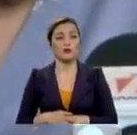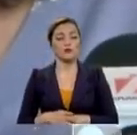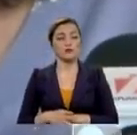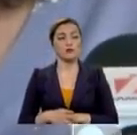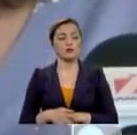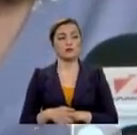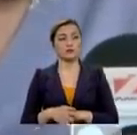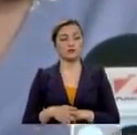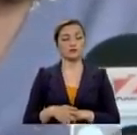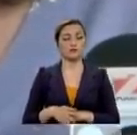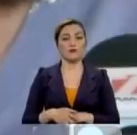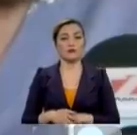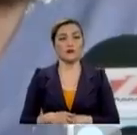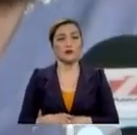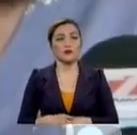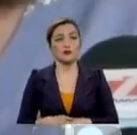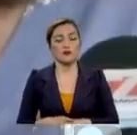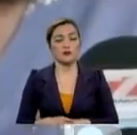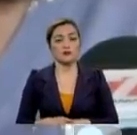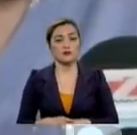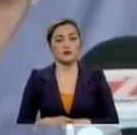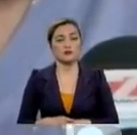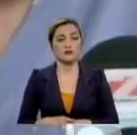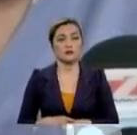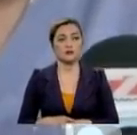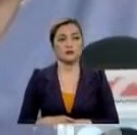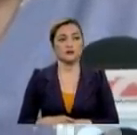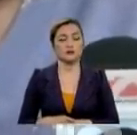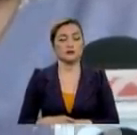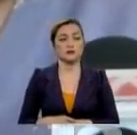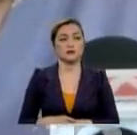911. Que Tessie no ha pedido nada, que tiene